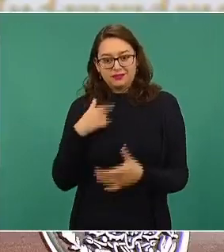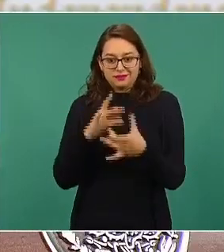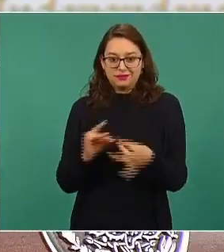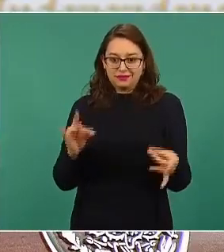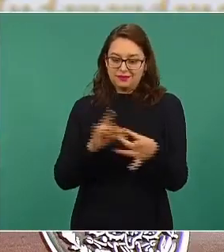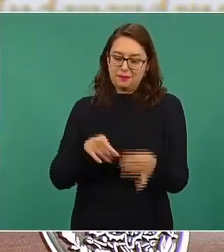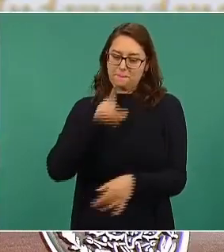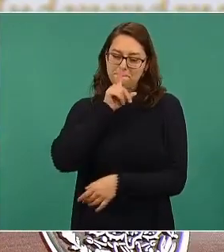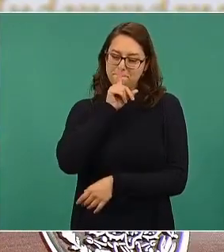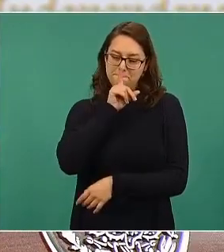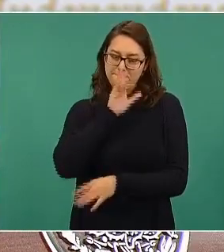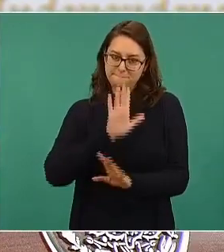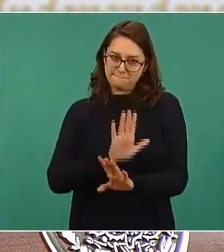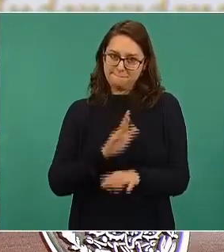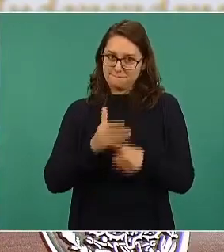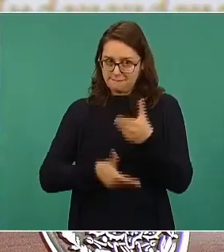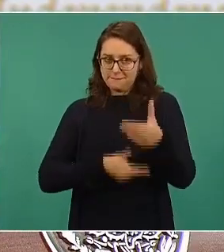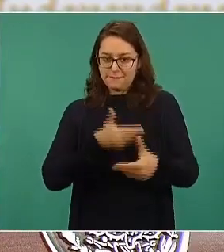adelantar